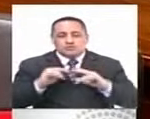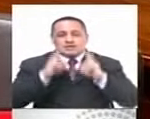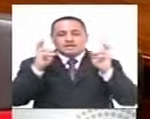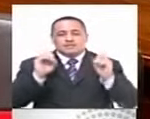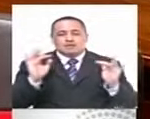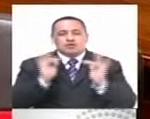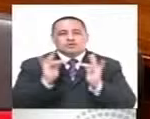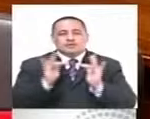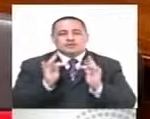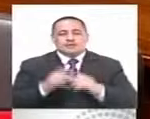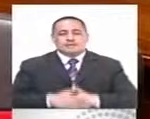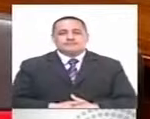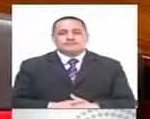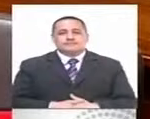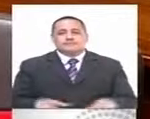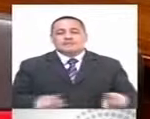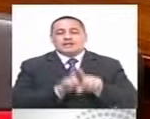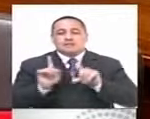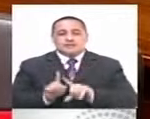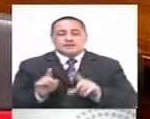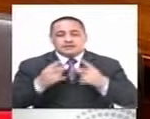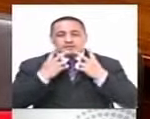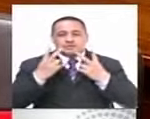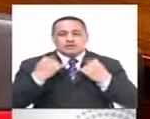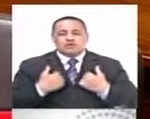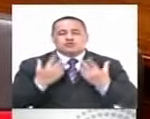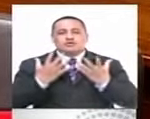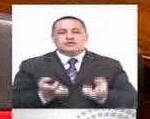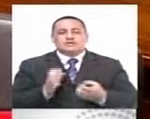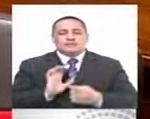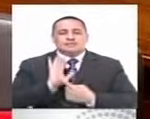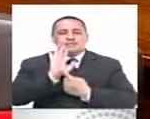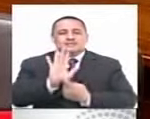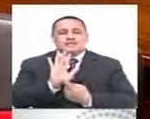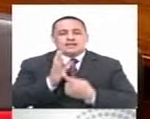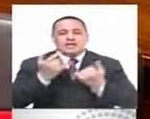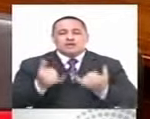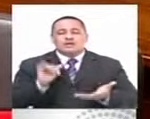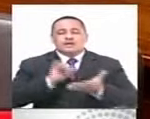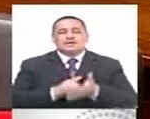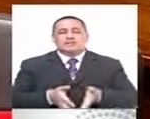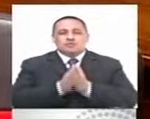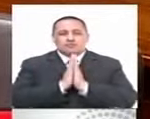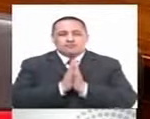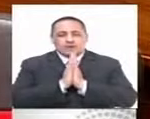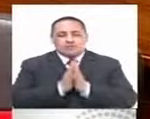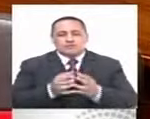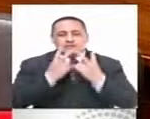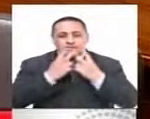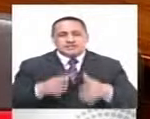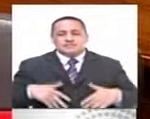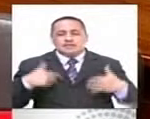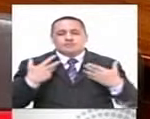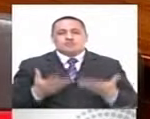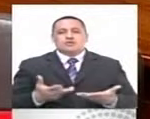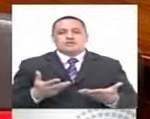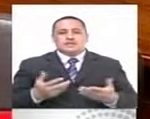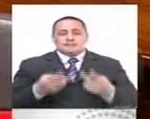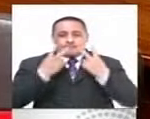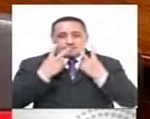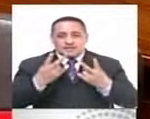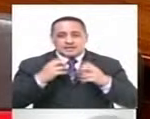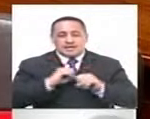de conectividad. Asimismo, quisiera plantear que, por favor, se pueda ver